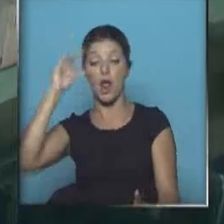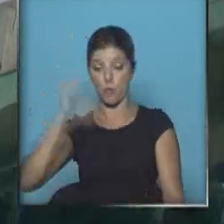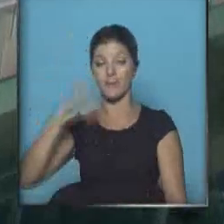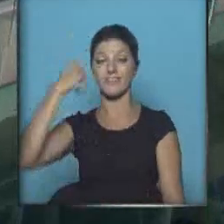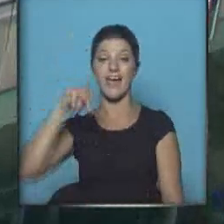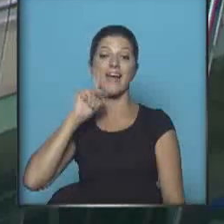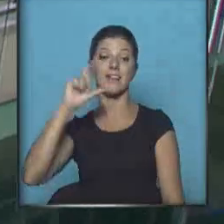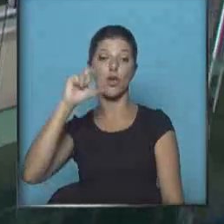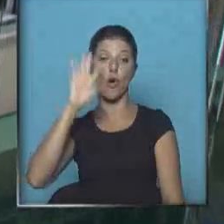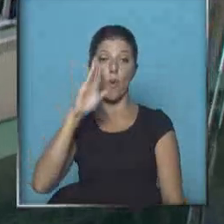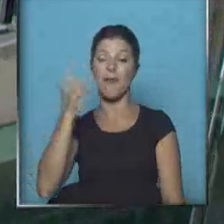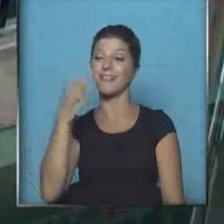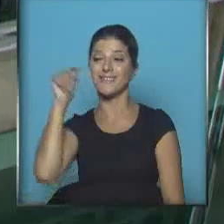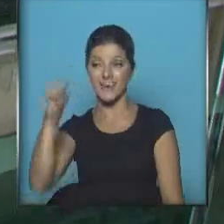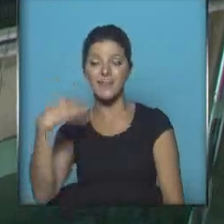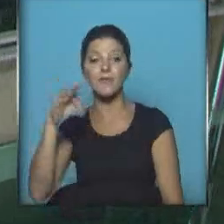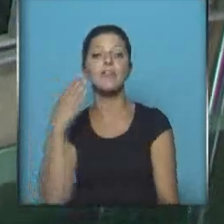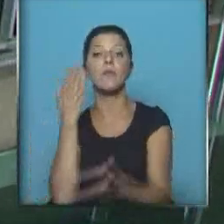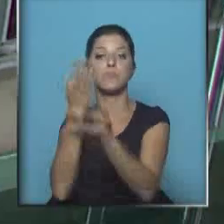enviado esa causa a sorteo.